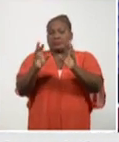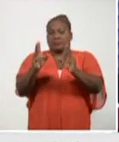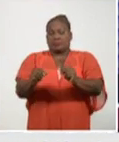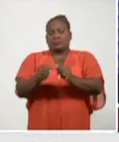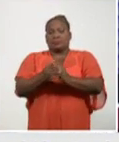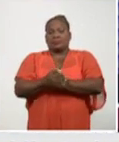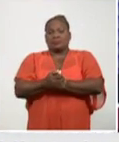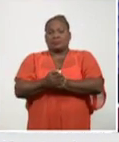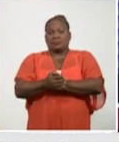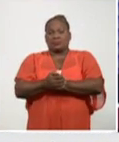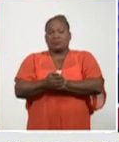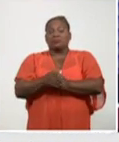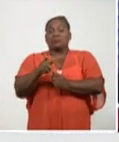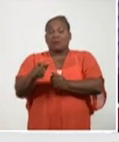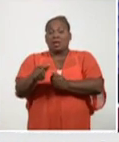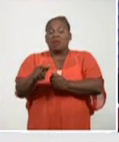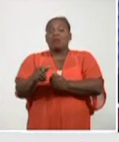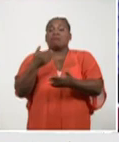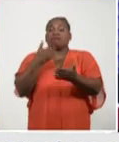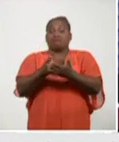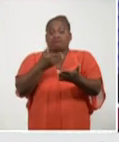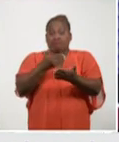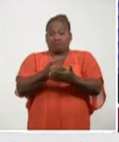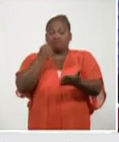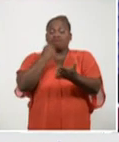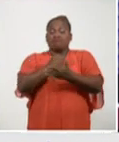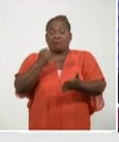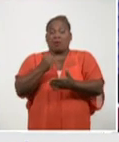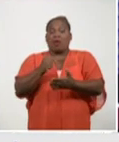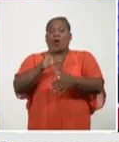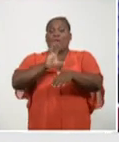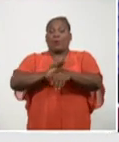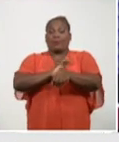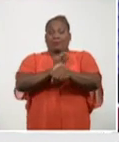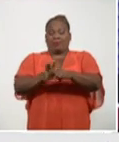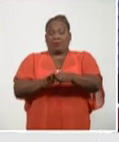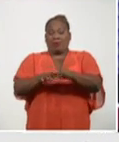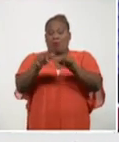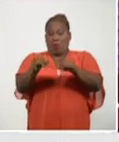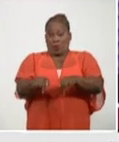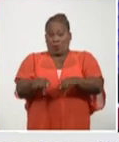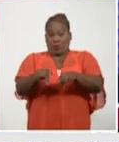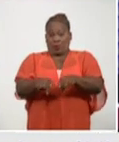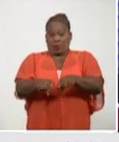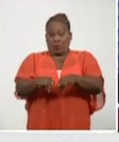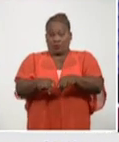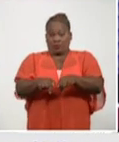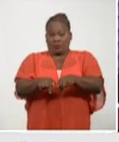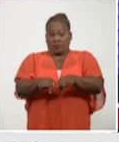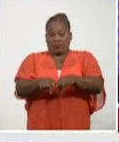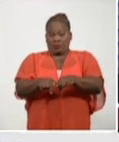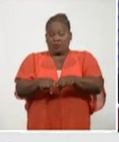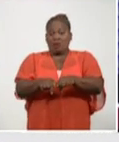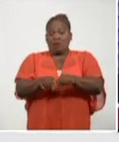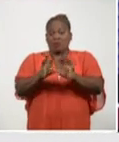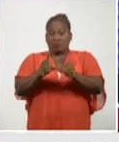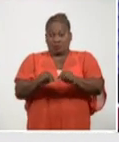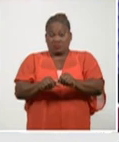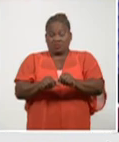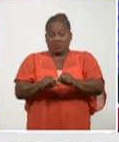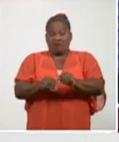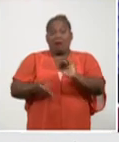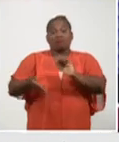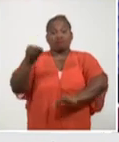sido diagnosticados con la COVID-19. Hoy, con una cifra de activos elevada también,